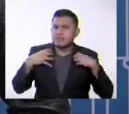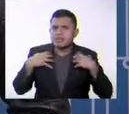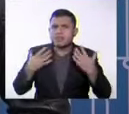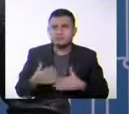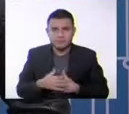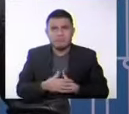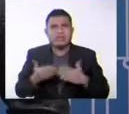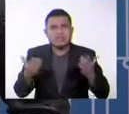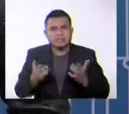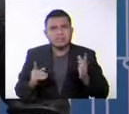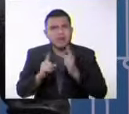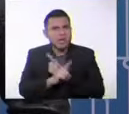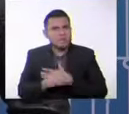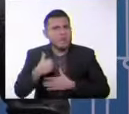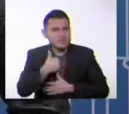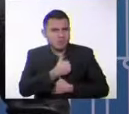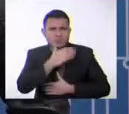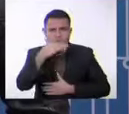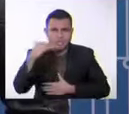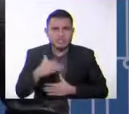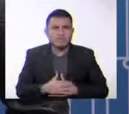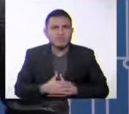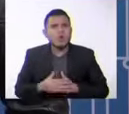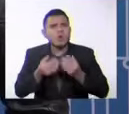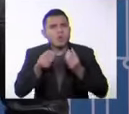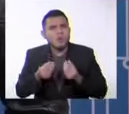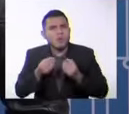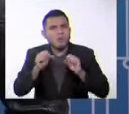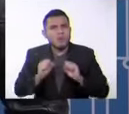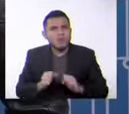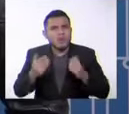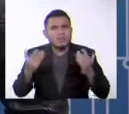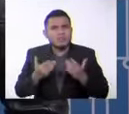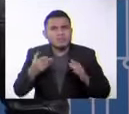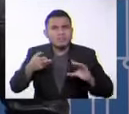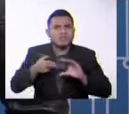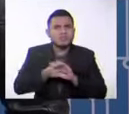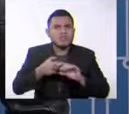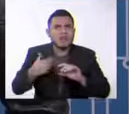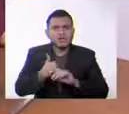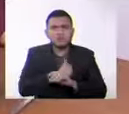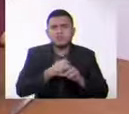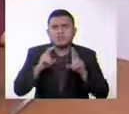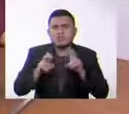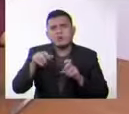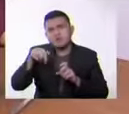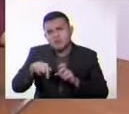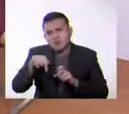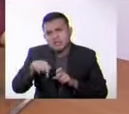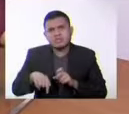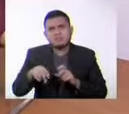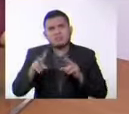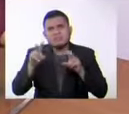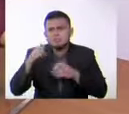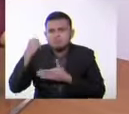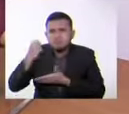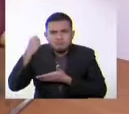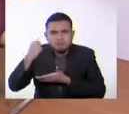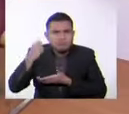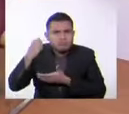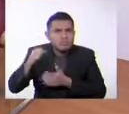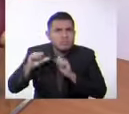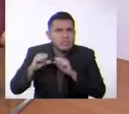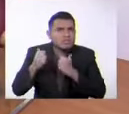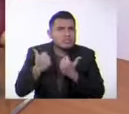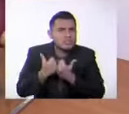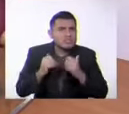cambios radicales en nuestro país. ¿Cómo podemos darle introducción a esta temática con los movimientos ciudadanos, estos movimientos y organizaciones